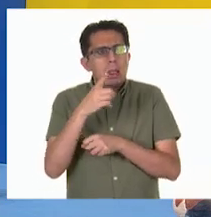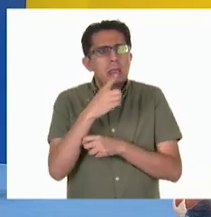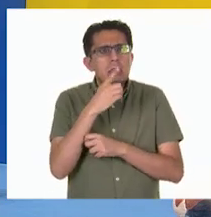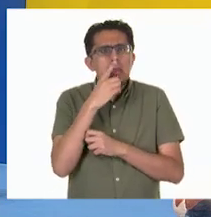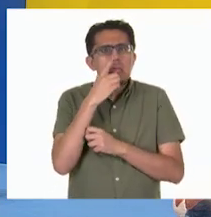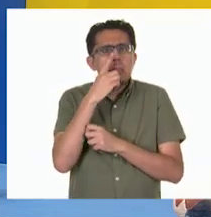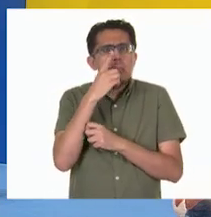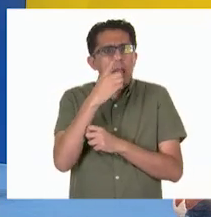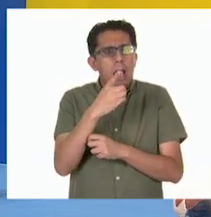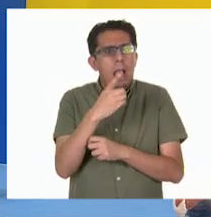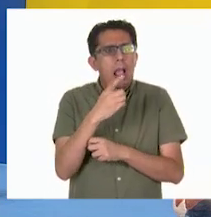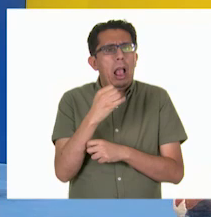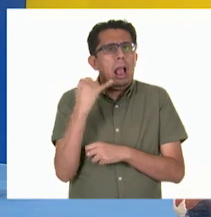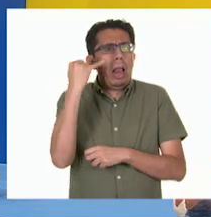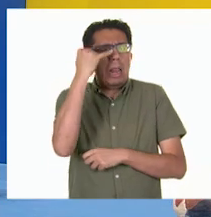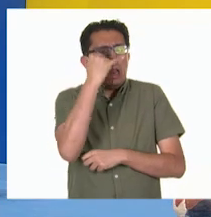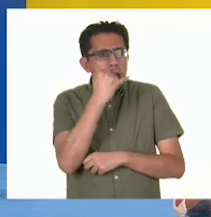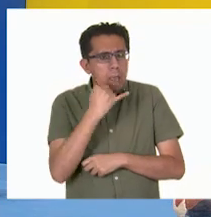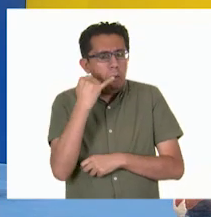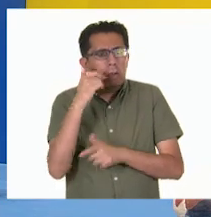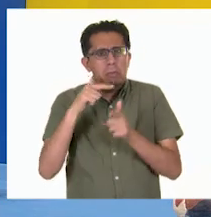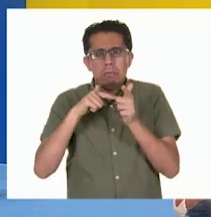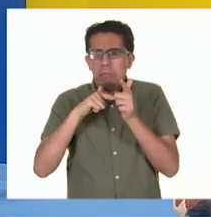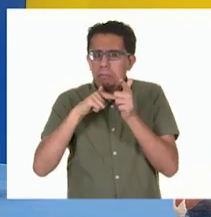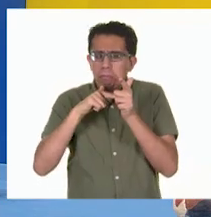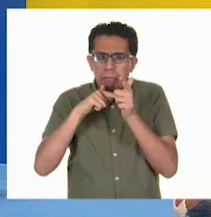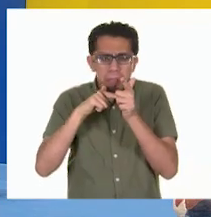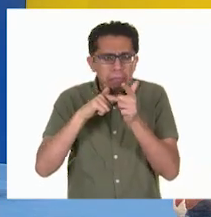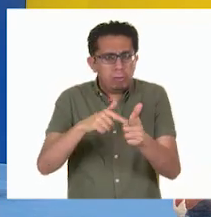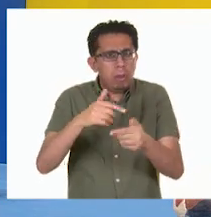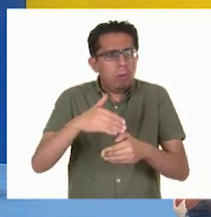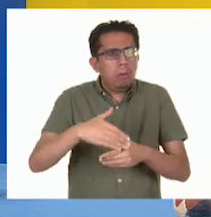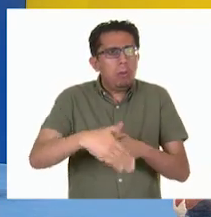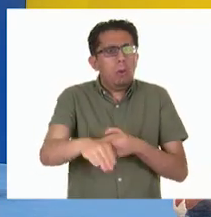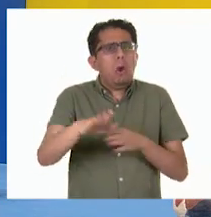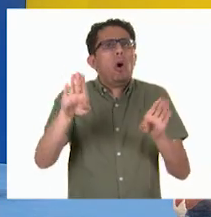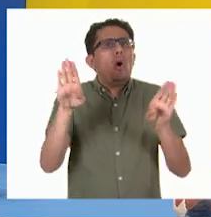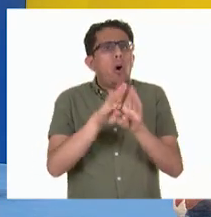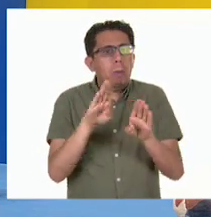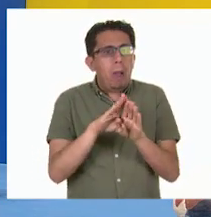que una lengua se mantenga es que se transmita.